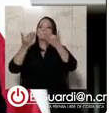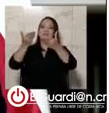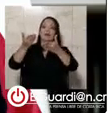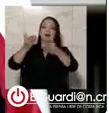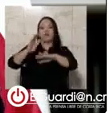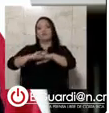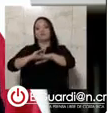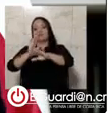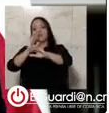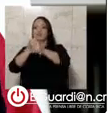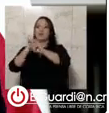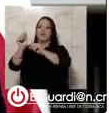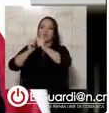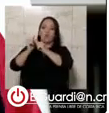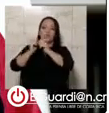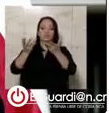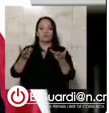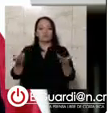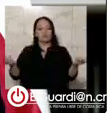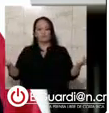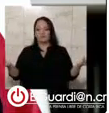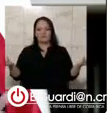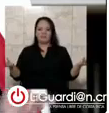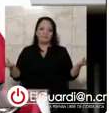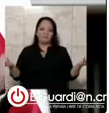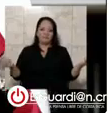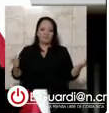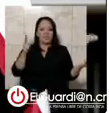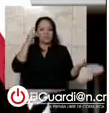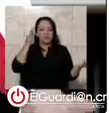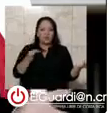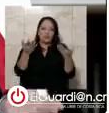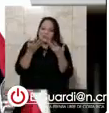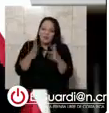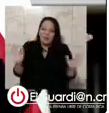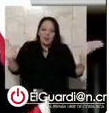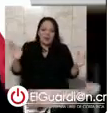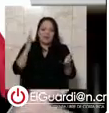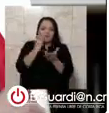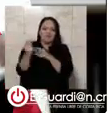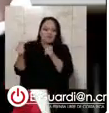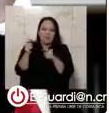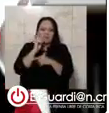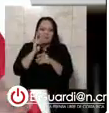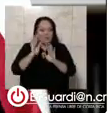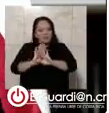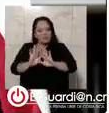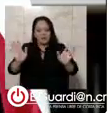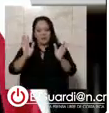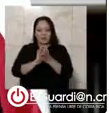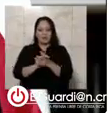que sea, sin concurso, es lo que yo creo que ya dejemos de pelear y de mentir,